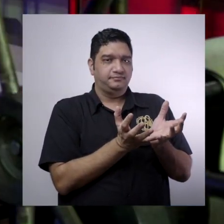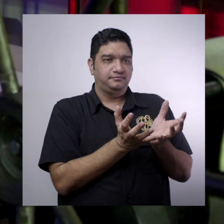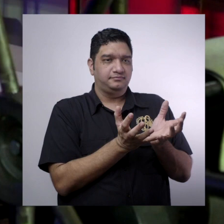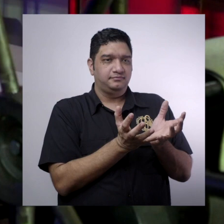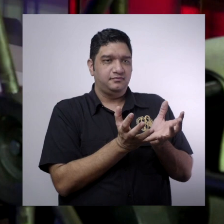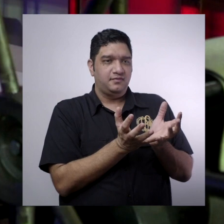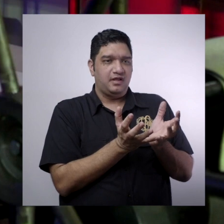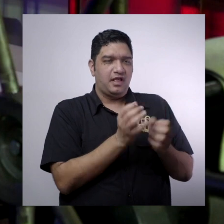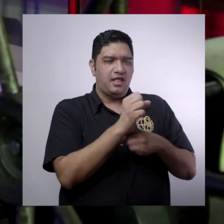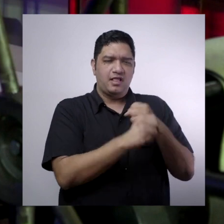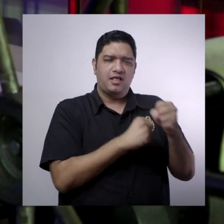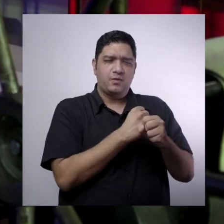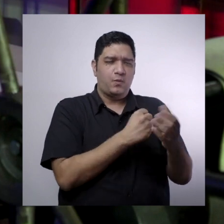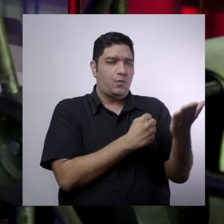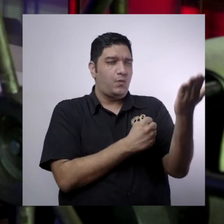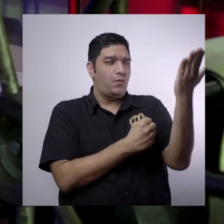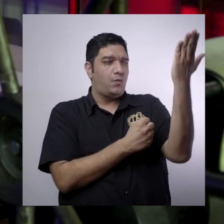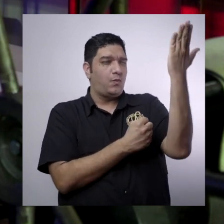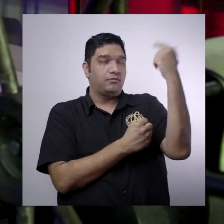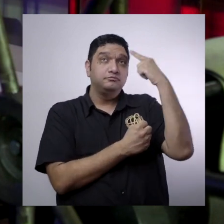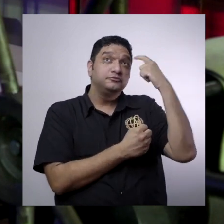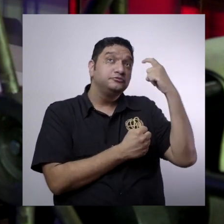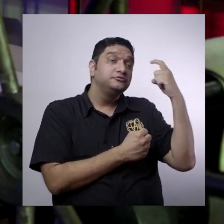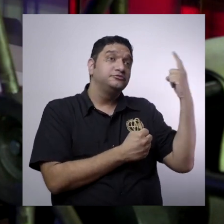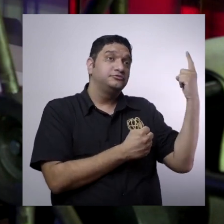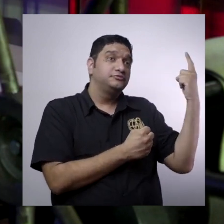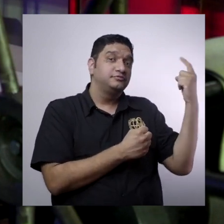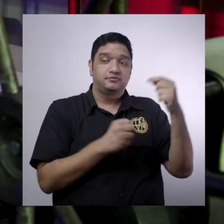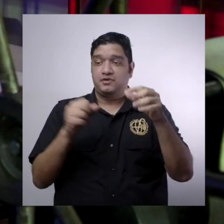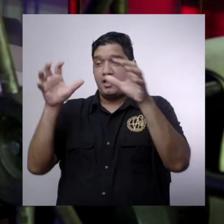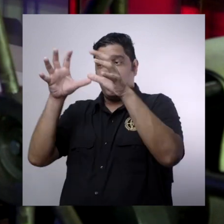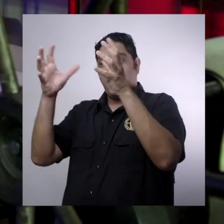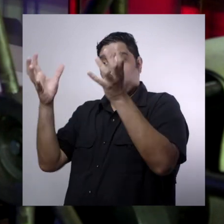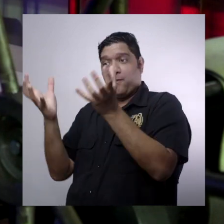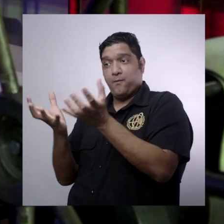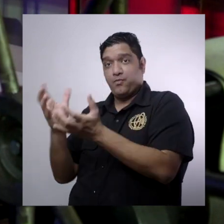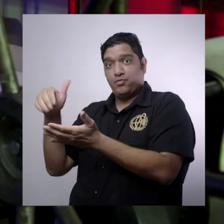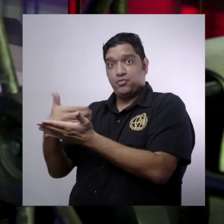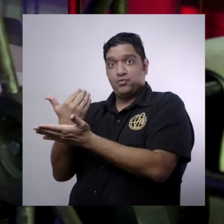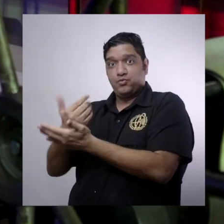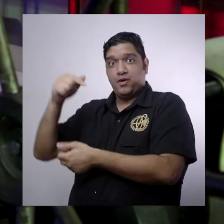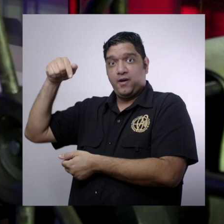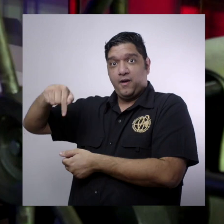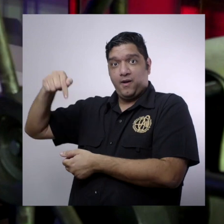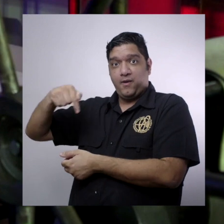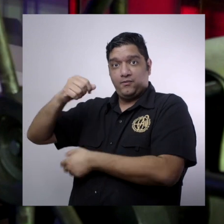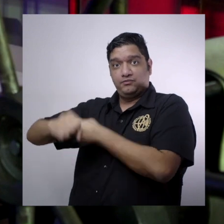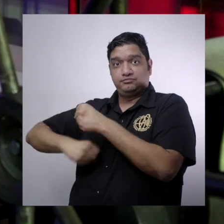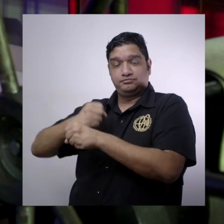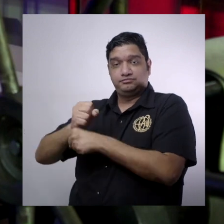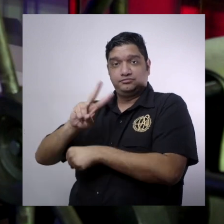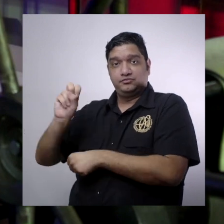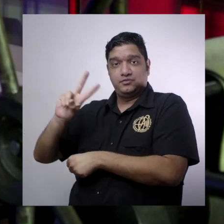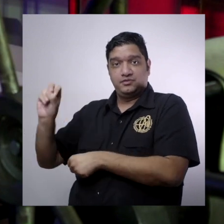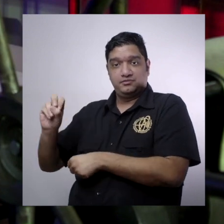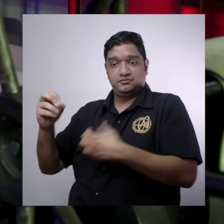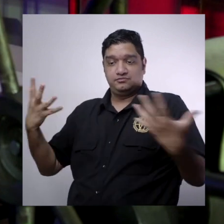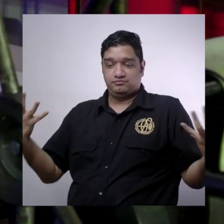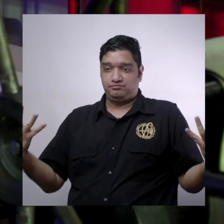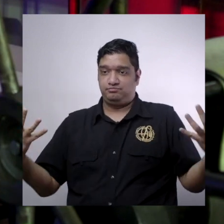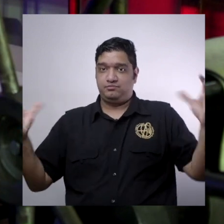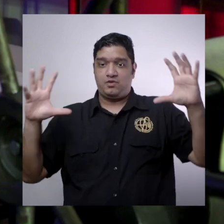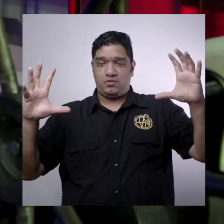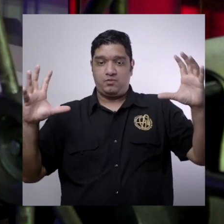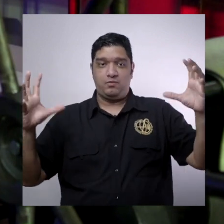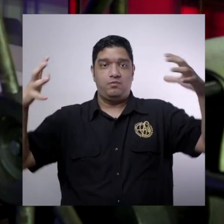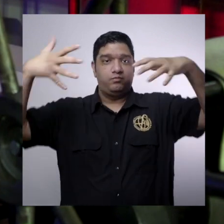del pasado, de la nostalgia, y el mundo actual, lo que nos está tocando vivir. Y pues